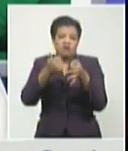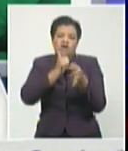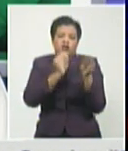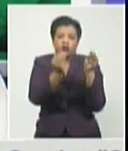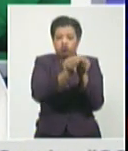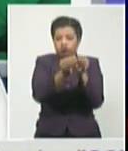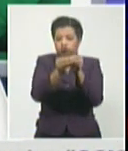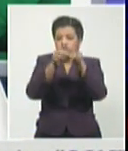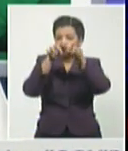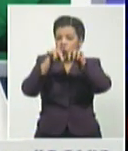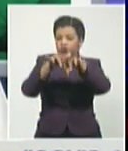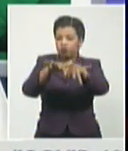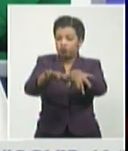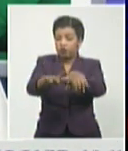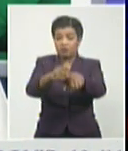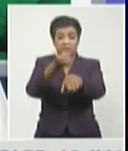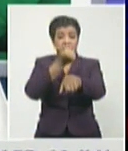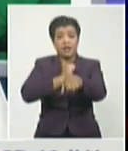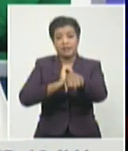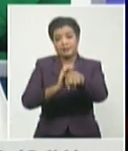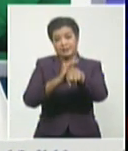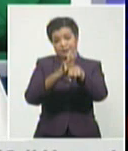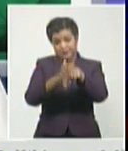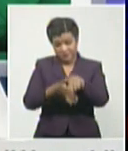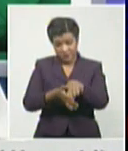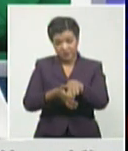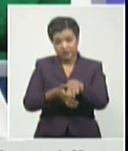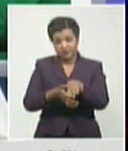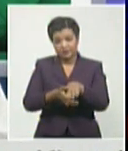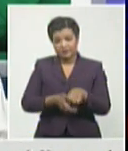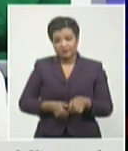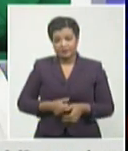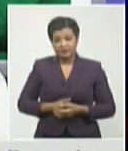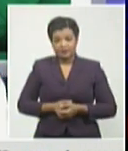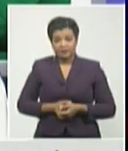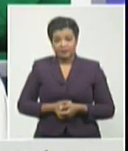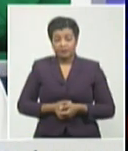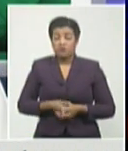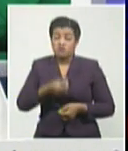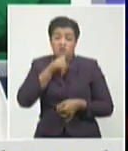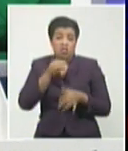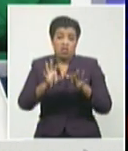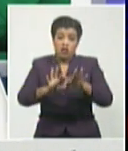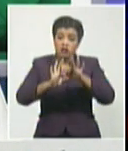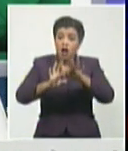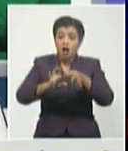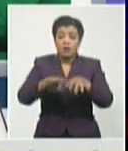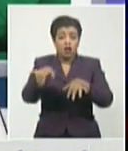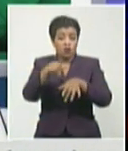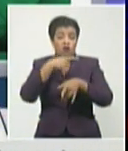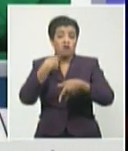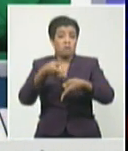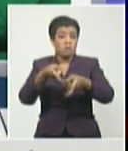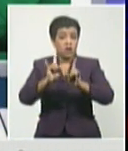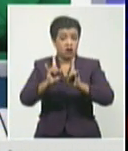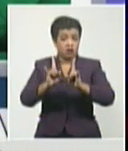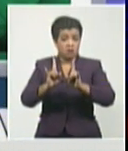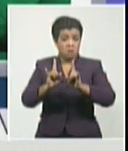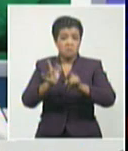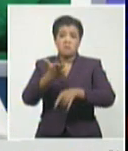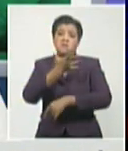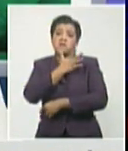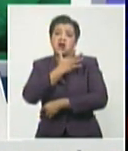del virus específicamente de causar enfermedad grave mortalidad pues no parece ser